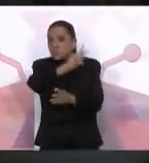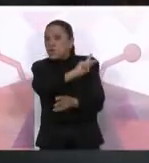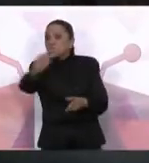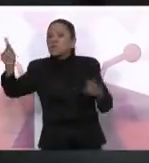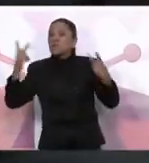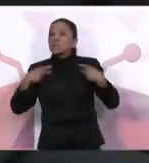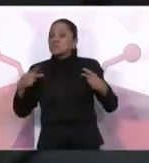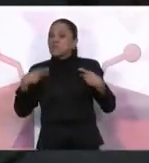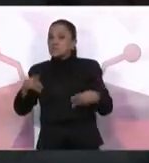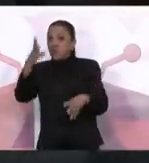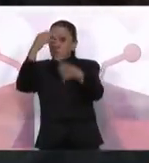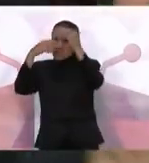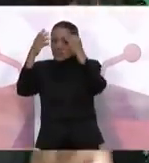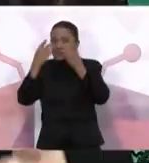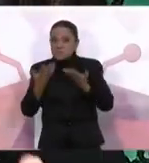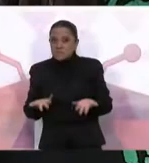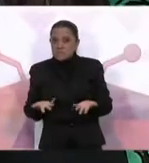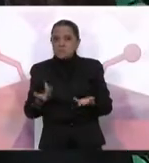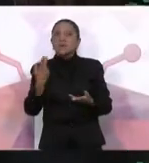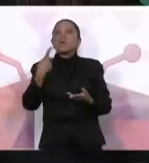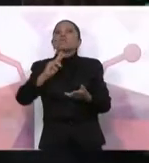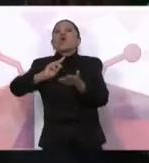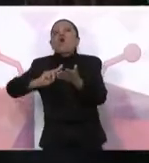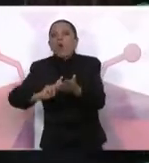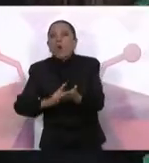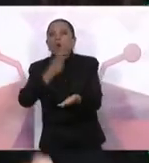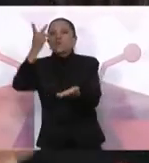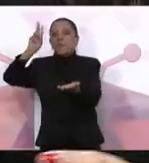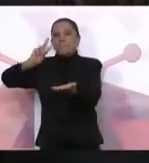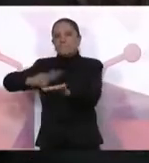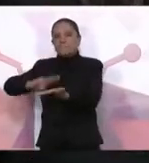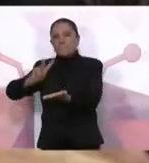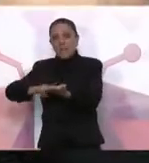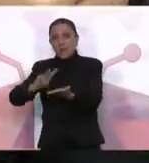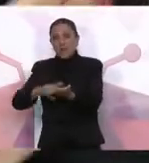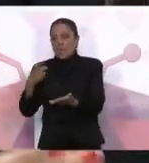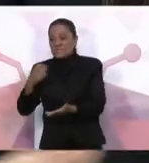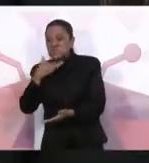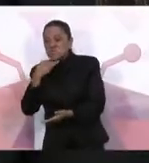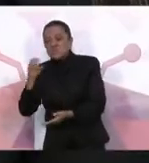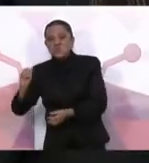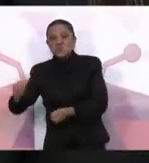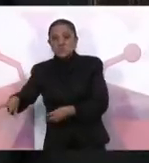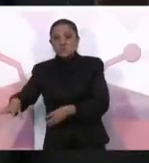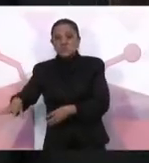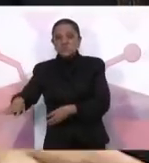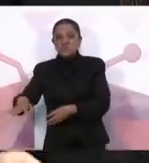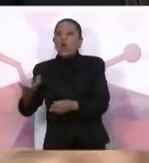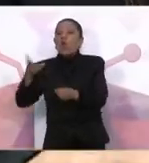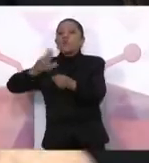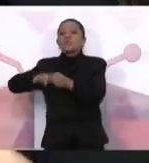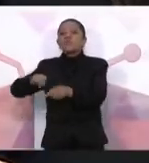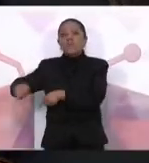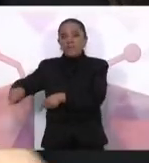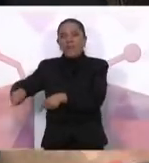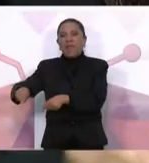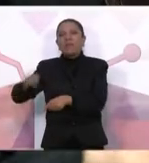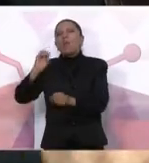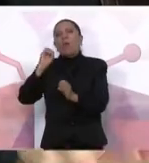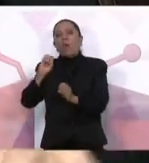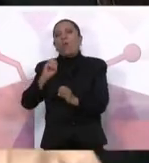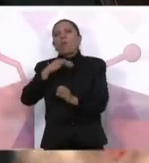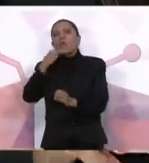la revalorización de esos residuos sólidos y además generar la energía a través del biogás